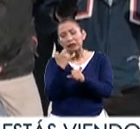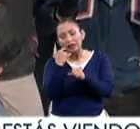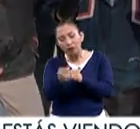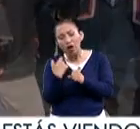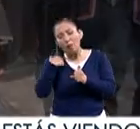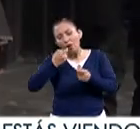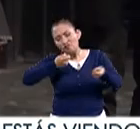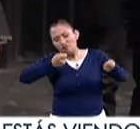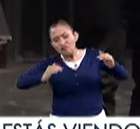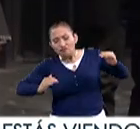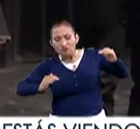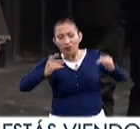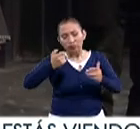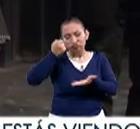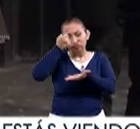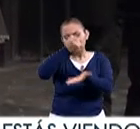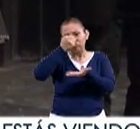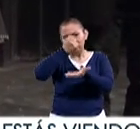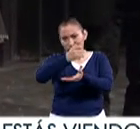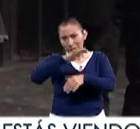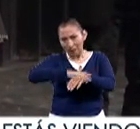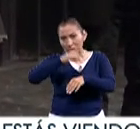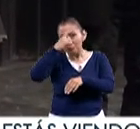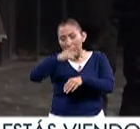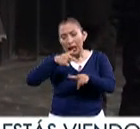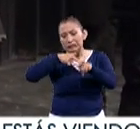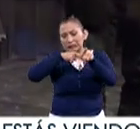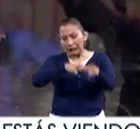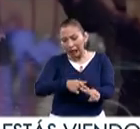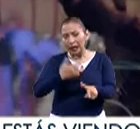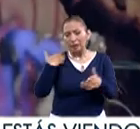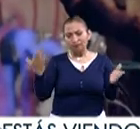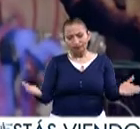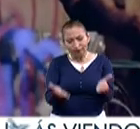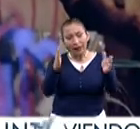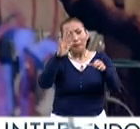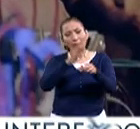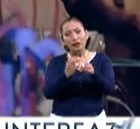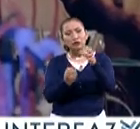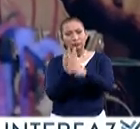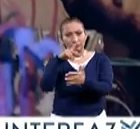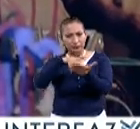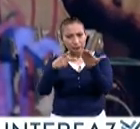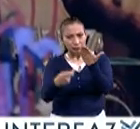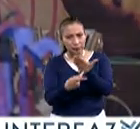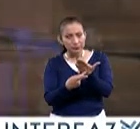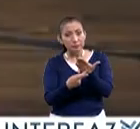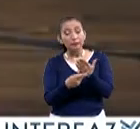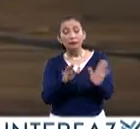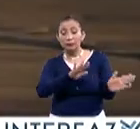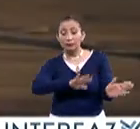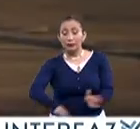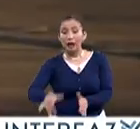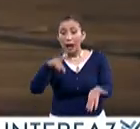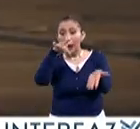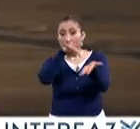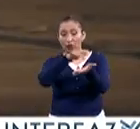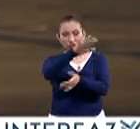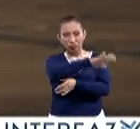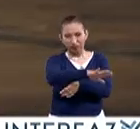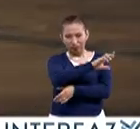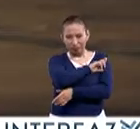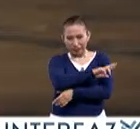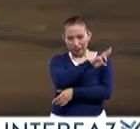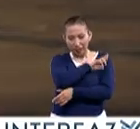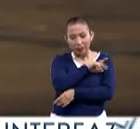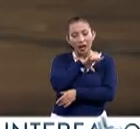de reequilibrar sus recursos de financiamiento para mantener y propiciar nuevos proyectos. En cuanto al apoyo del sector